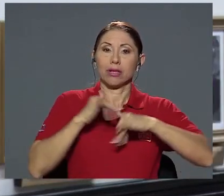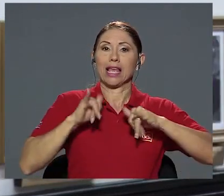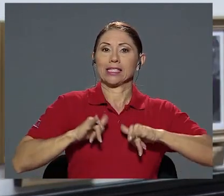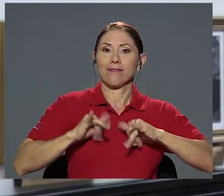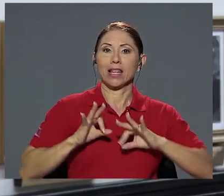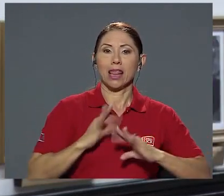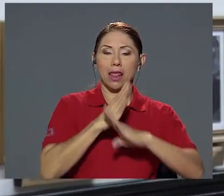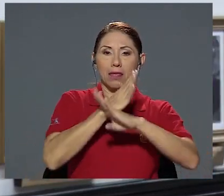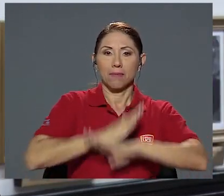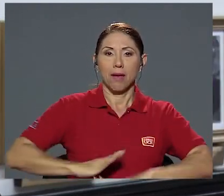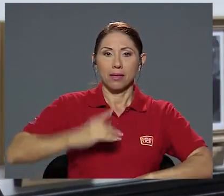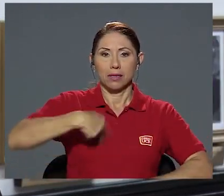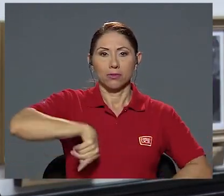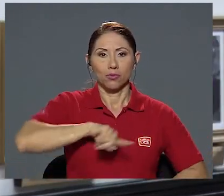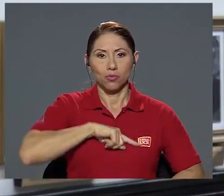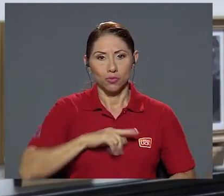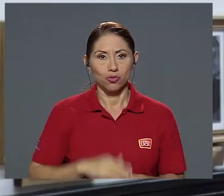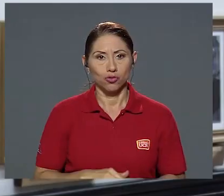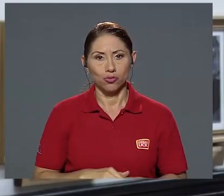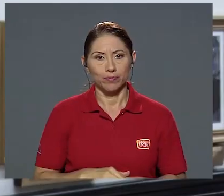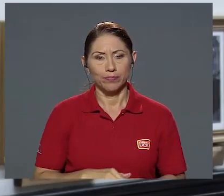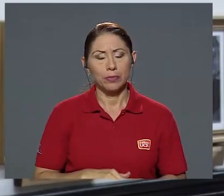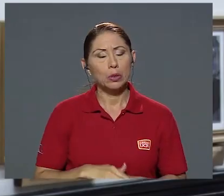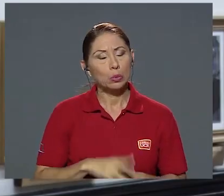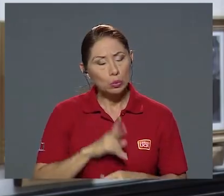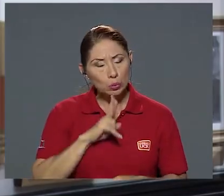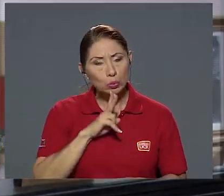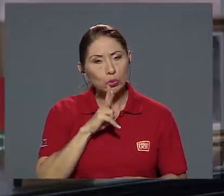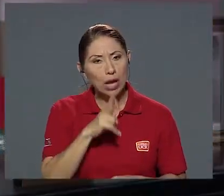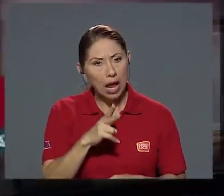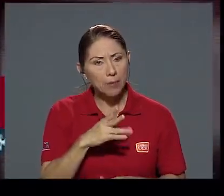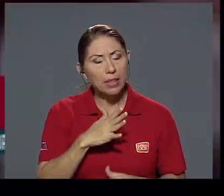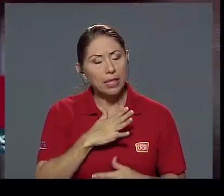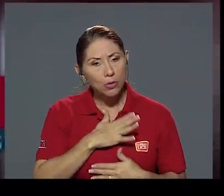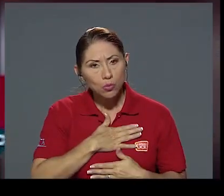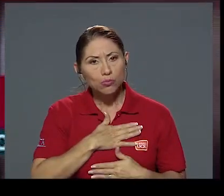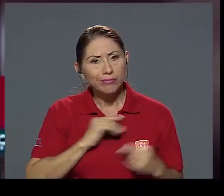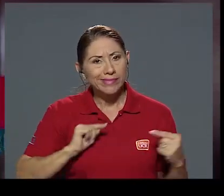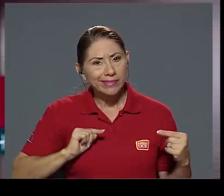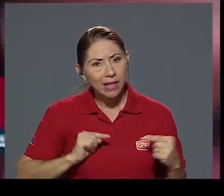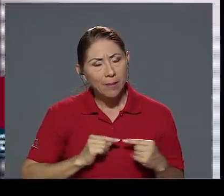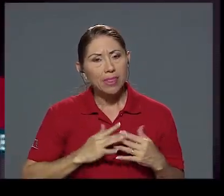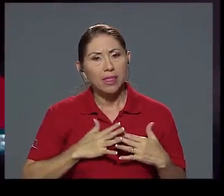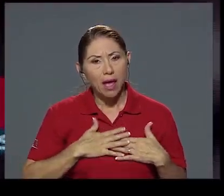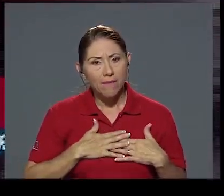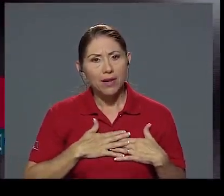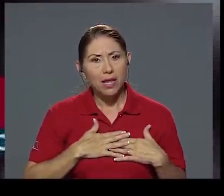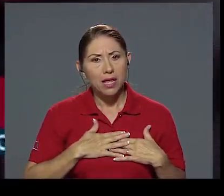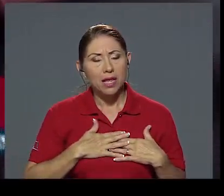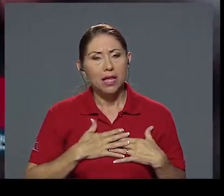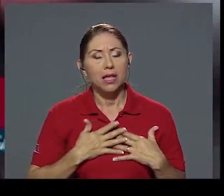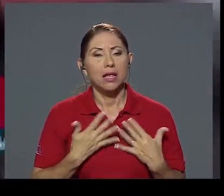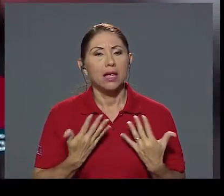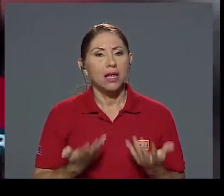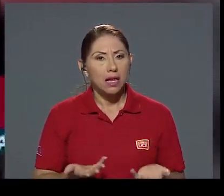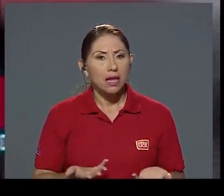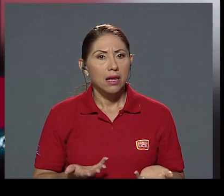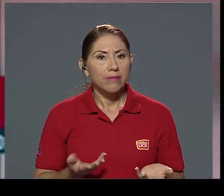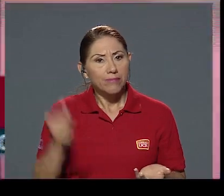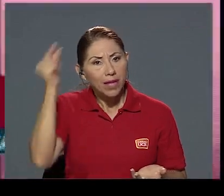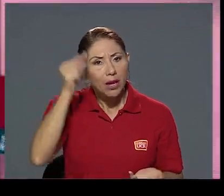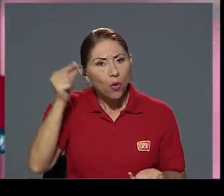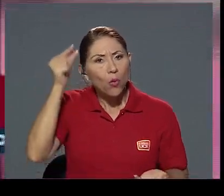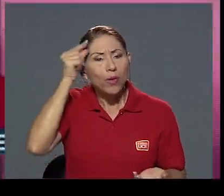nosotros. Y es lamentable realmente, entre otras cosas, que